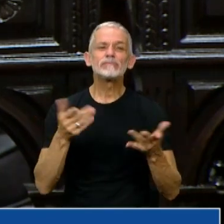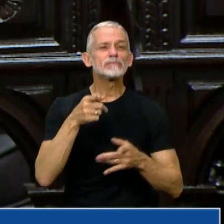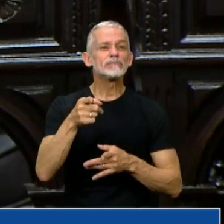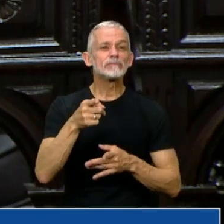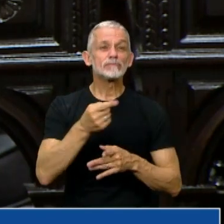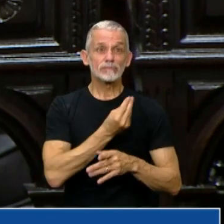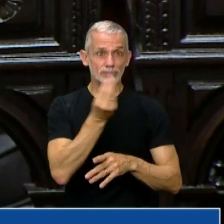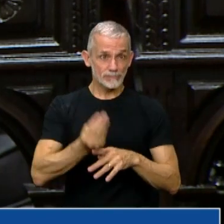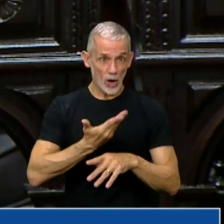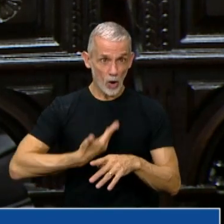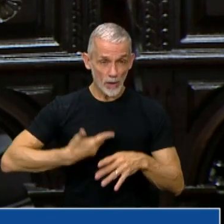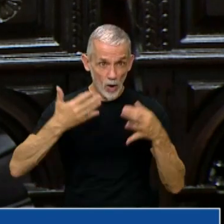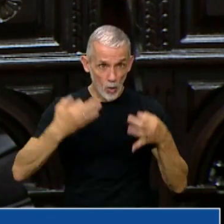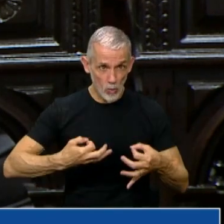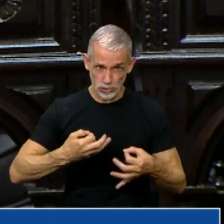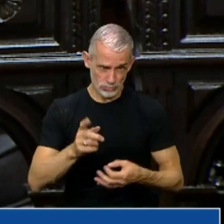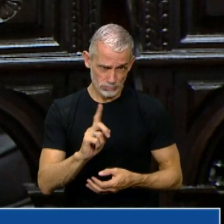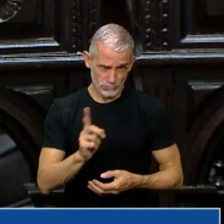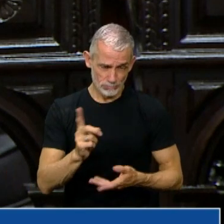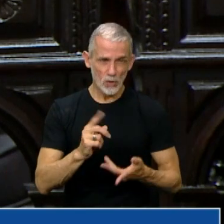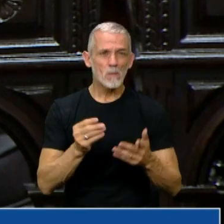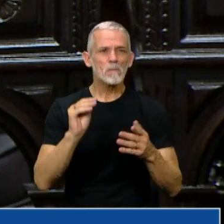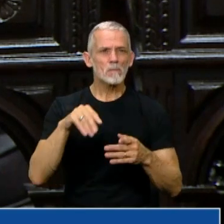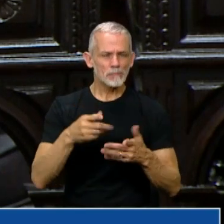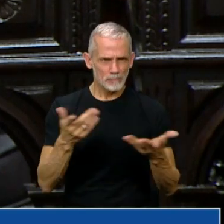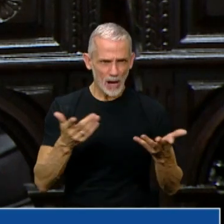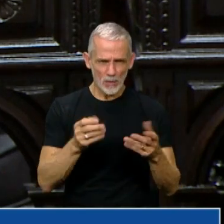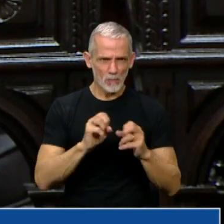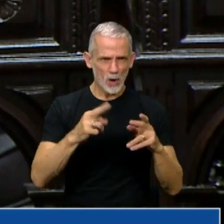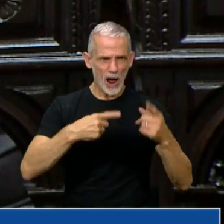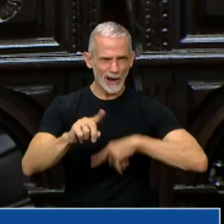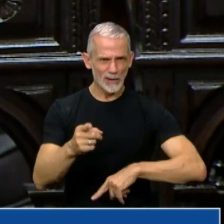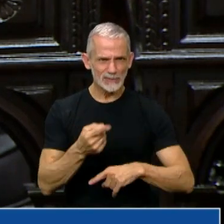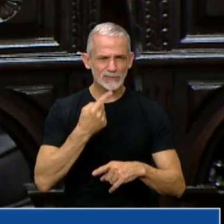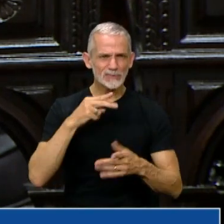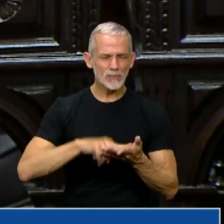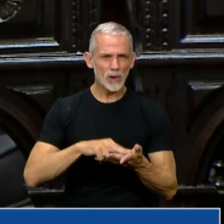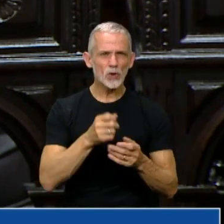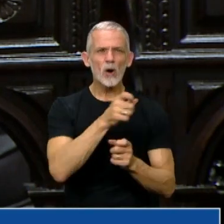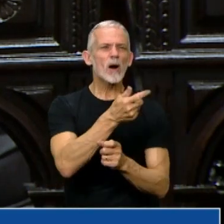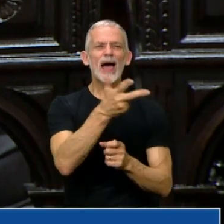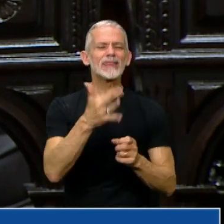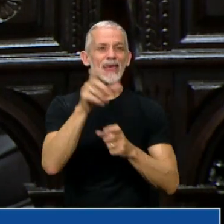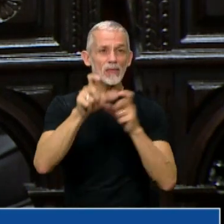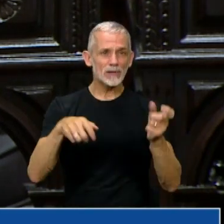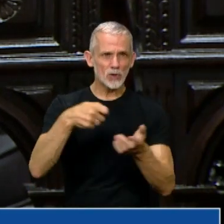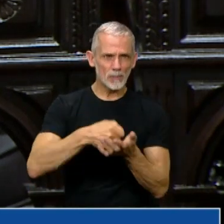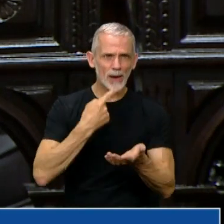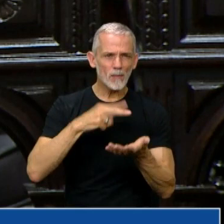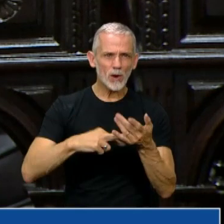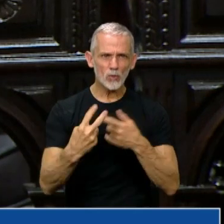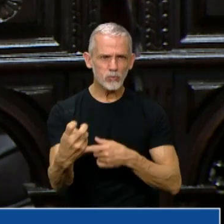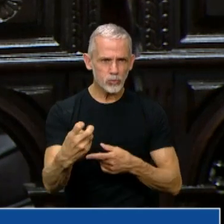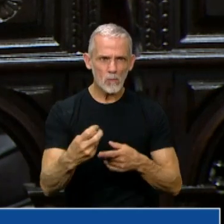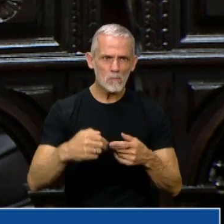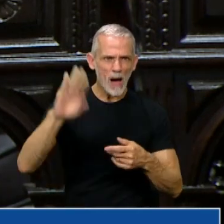solo no se concretó, sino que elevó de manera significativa la cantidad de trabajadores y